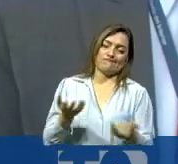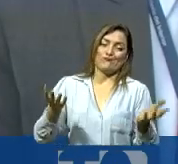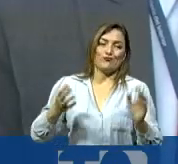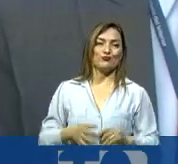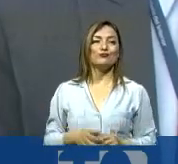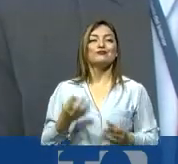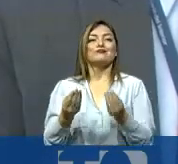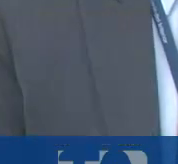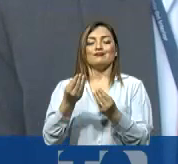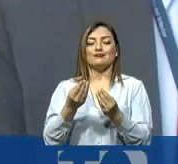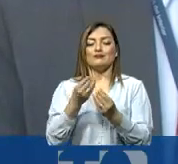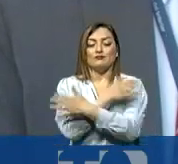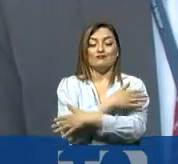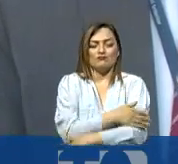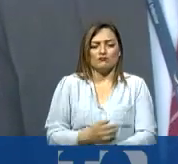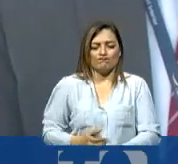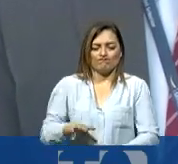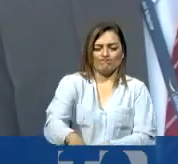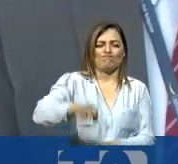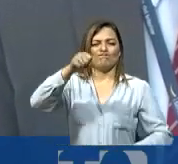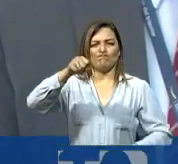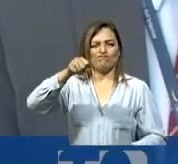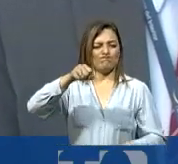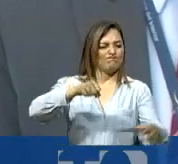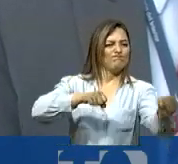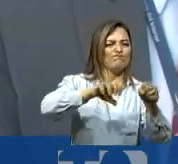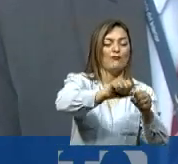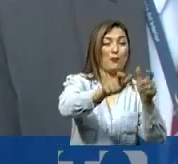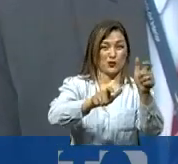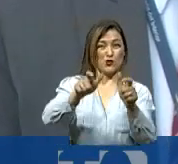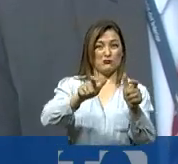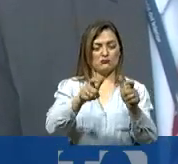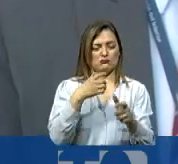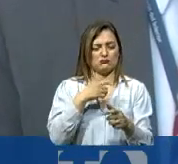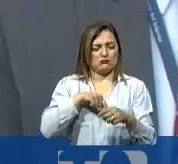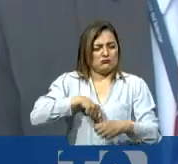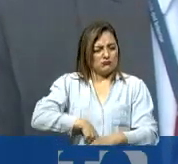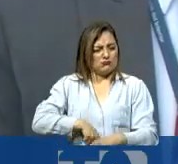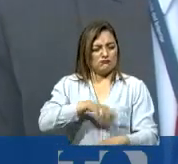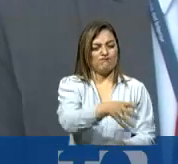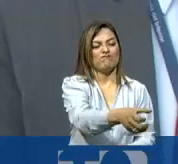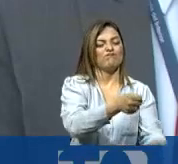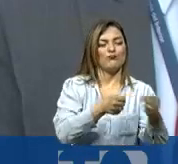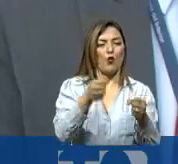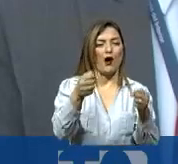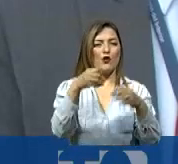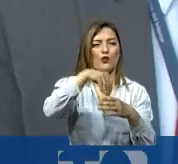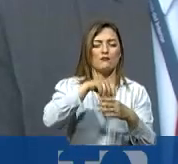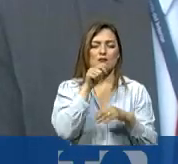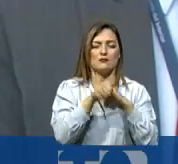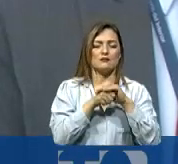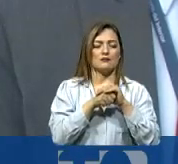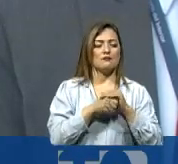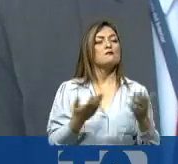haciendo nosotros? Retirando, quitando a la gente que está transitando o que también se está circulando en vehículos con este tipo de armas,